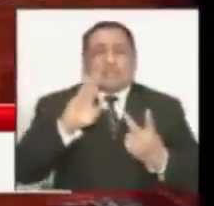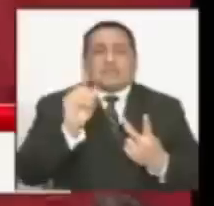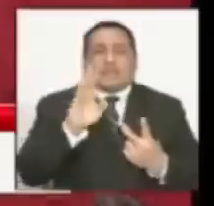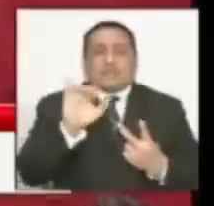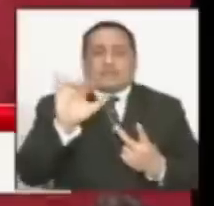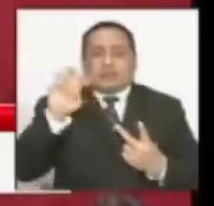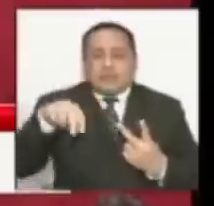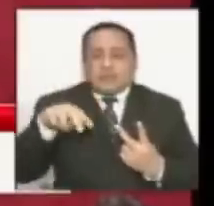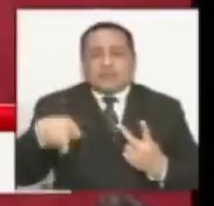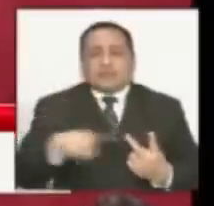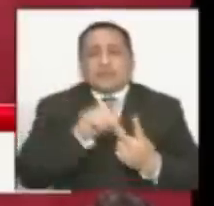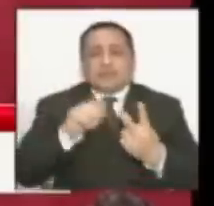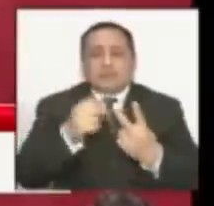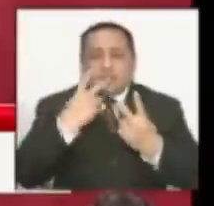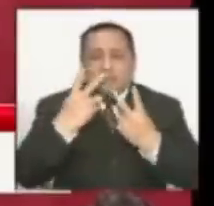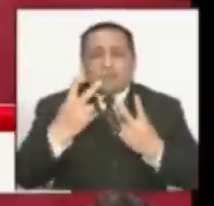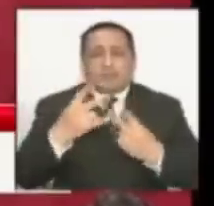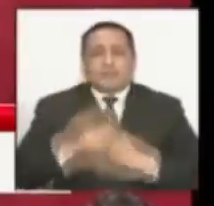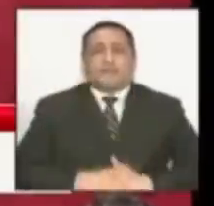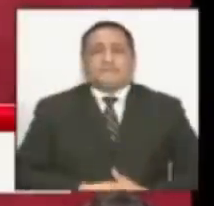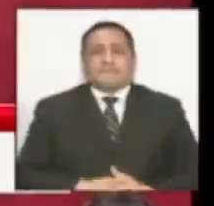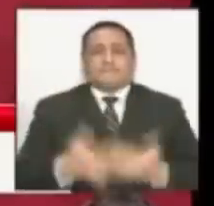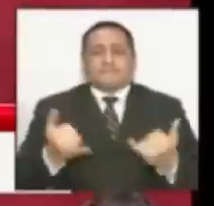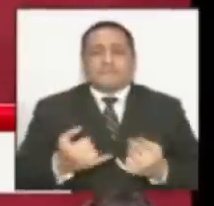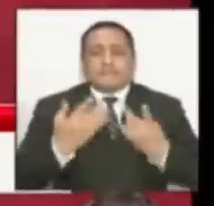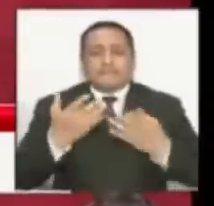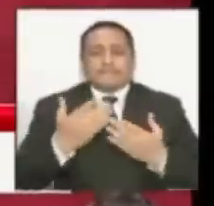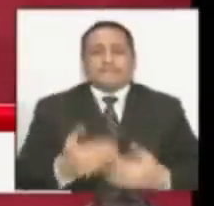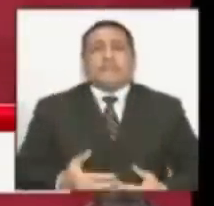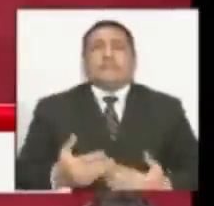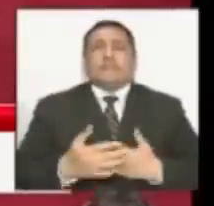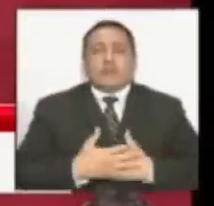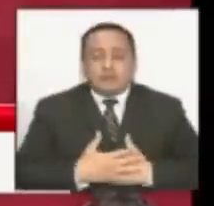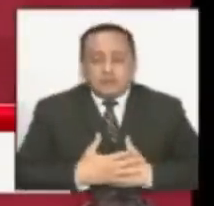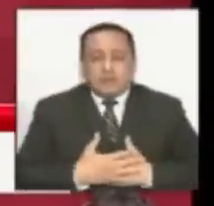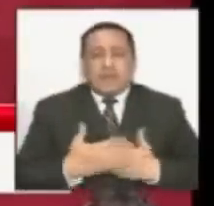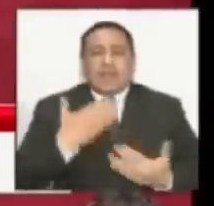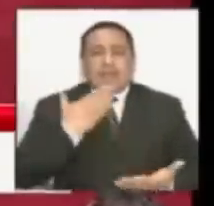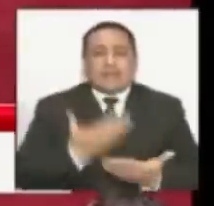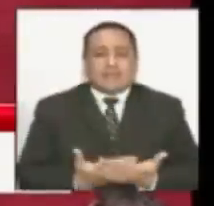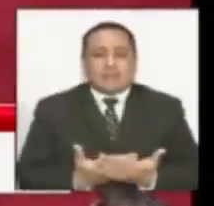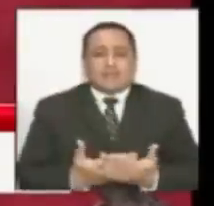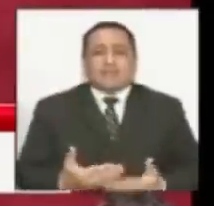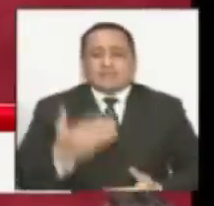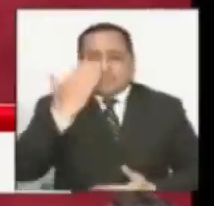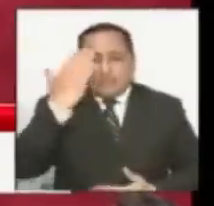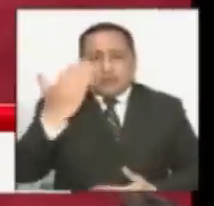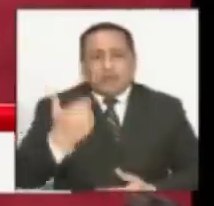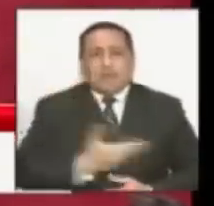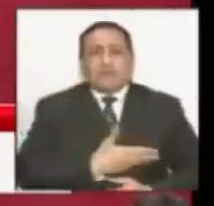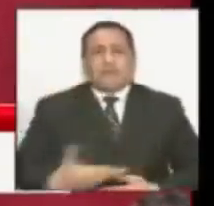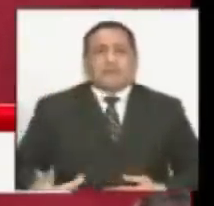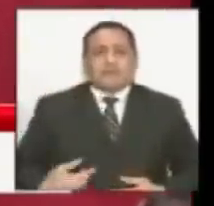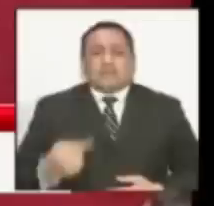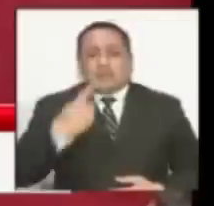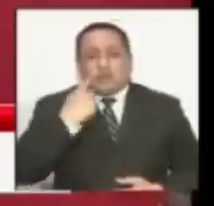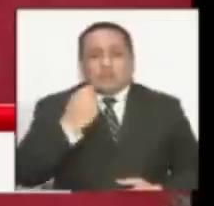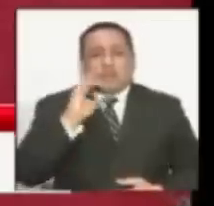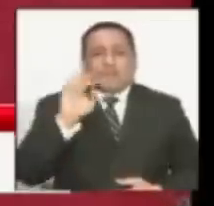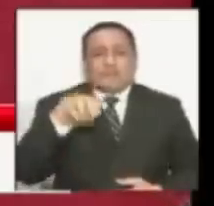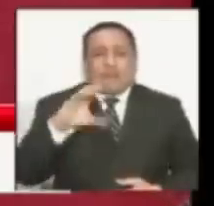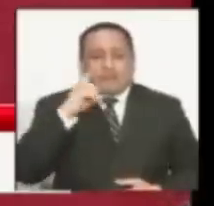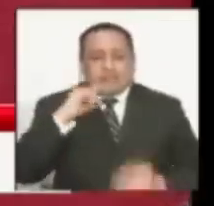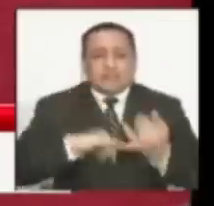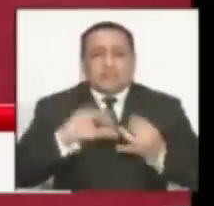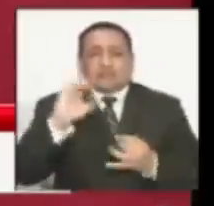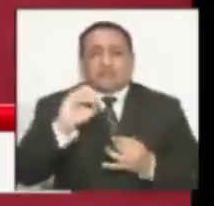Los dos jóvenes que fallecieron el día. Saluda y agradece a ambos. Gesto de solidaridad.